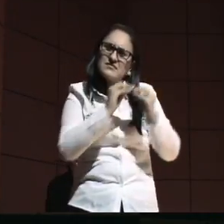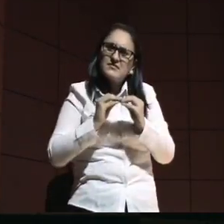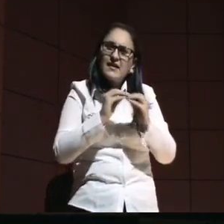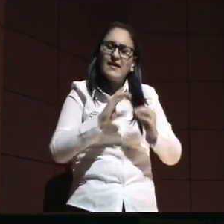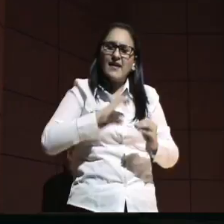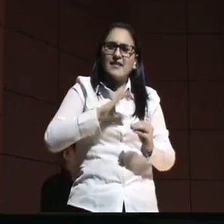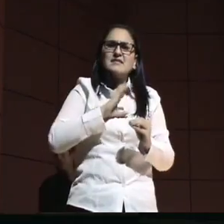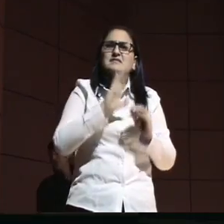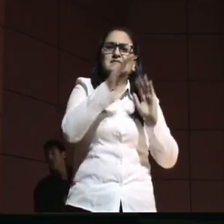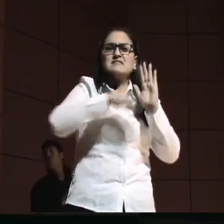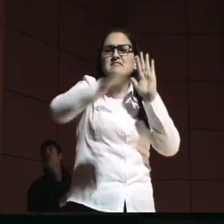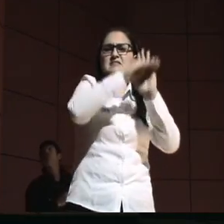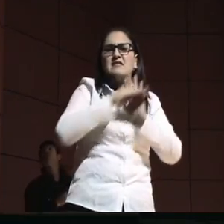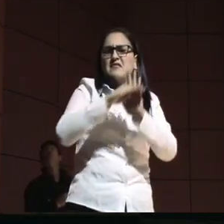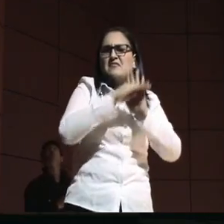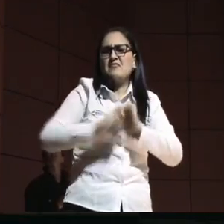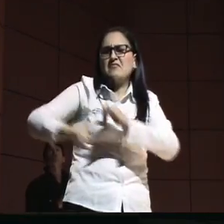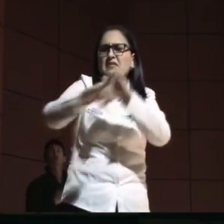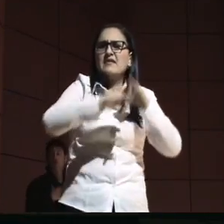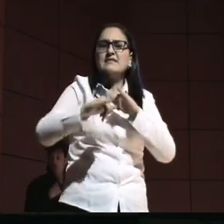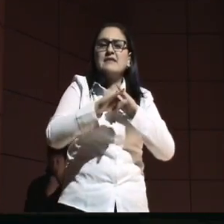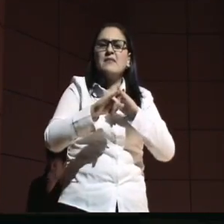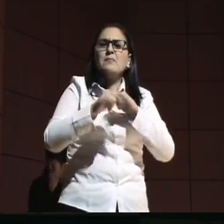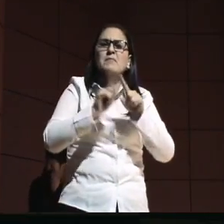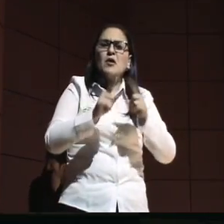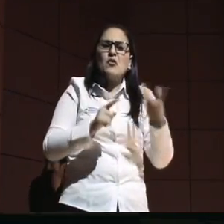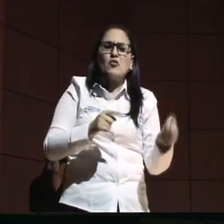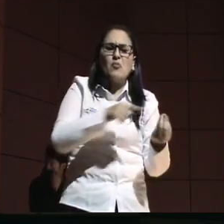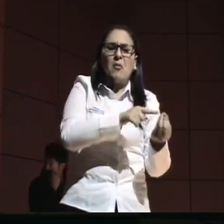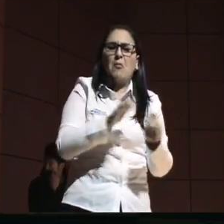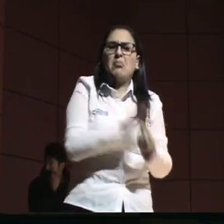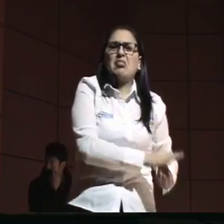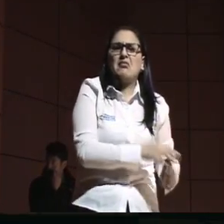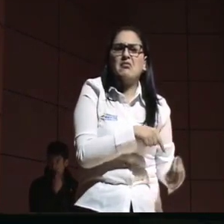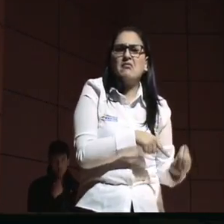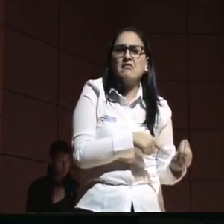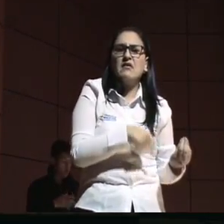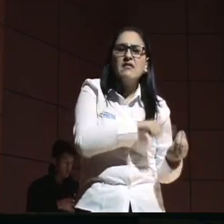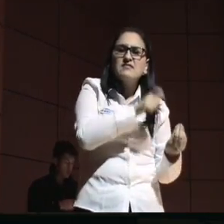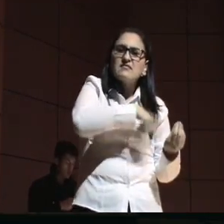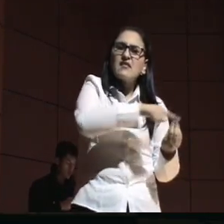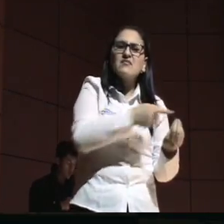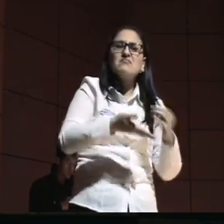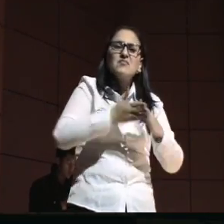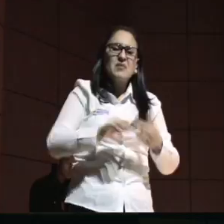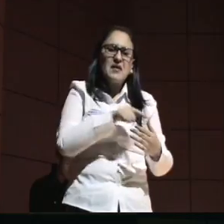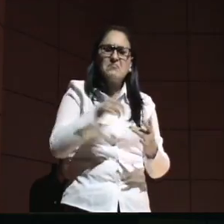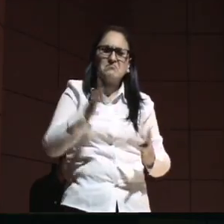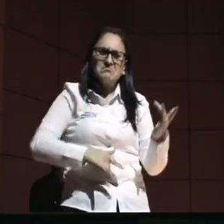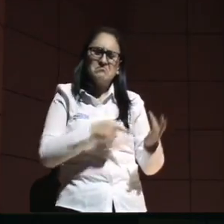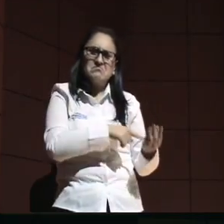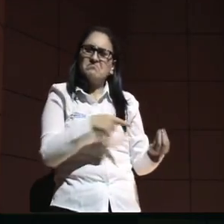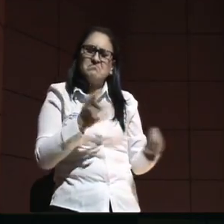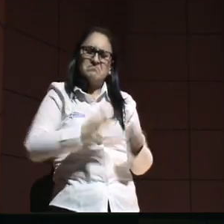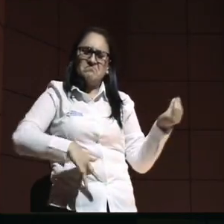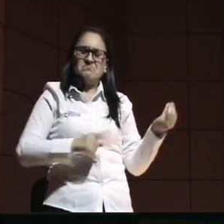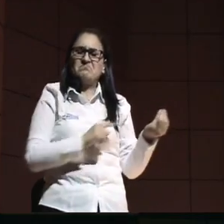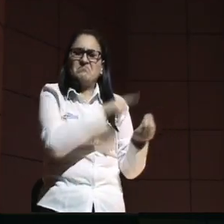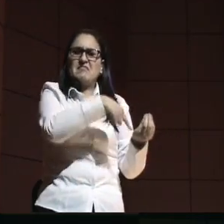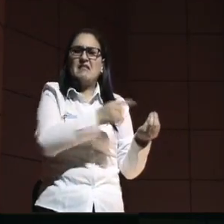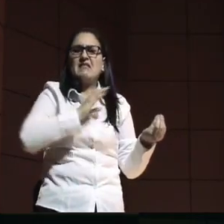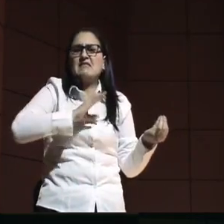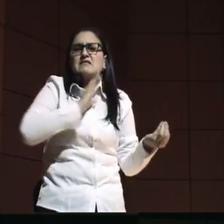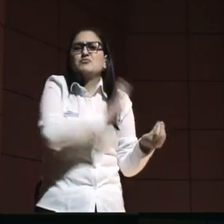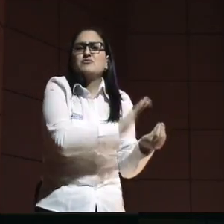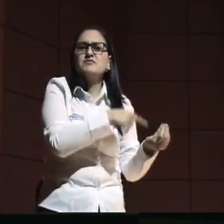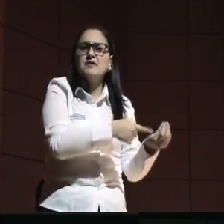similares, excluyendo a un grupo minoritario, el cual no correspondía a ese tipo de características. Dicho de otro